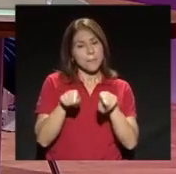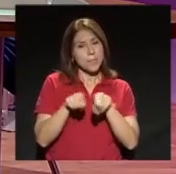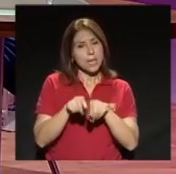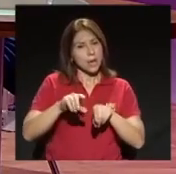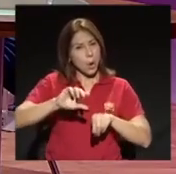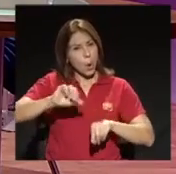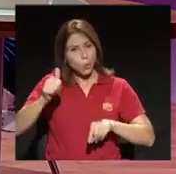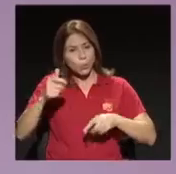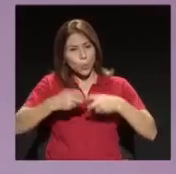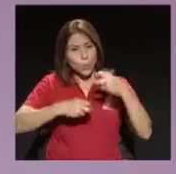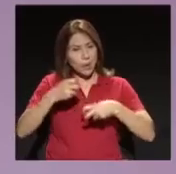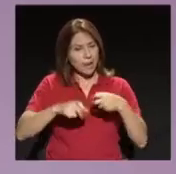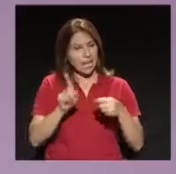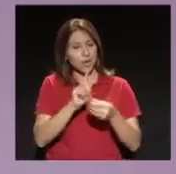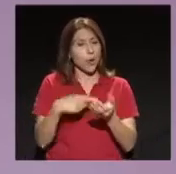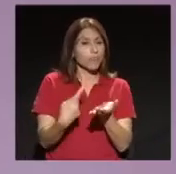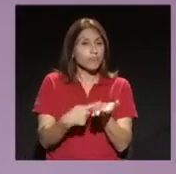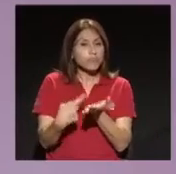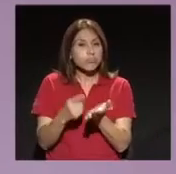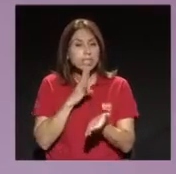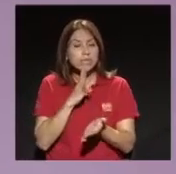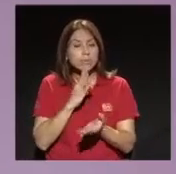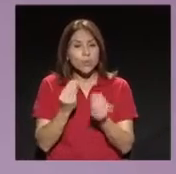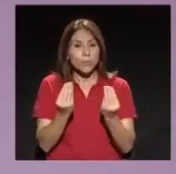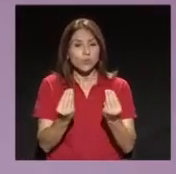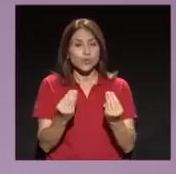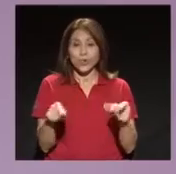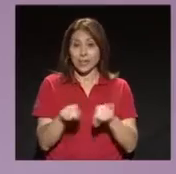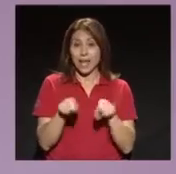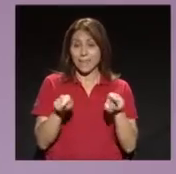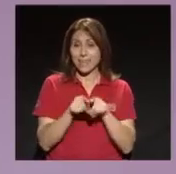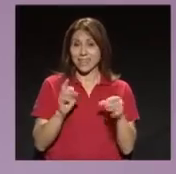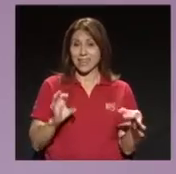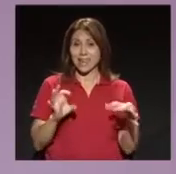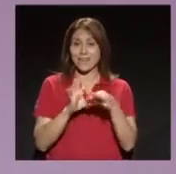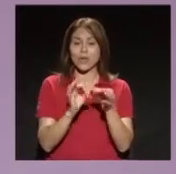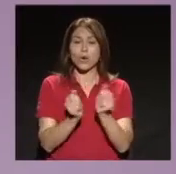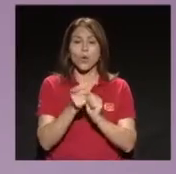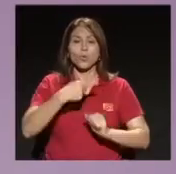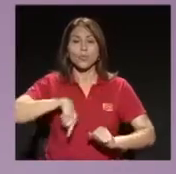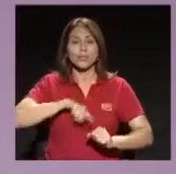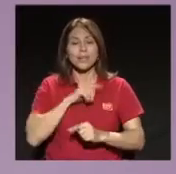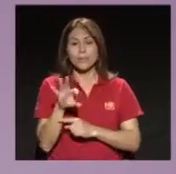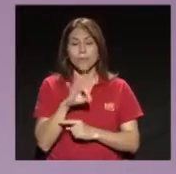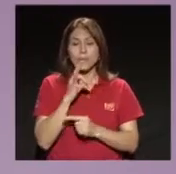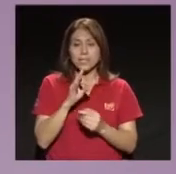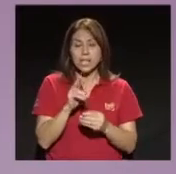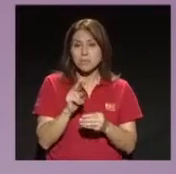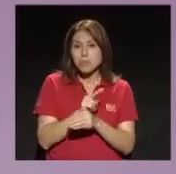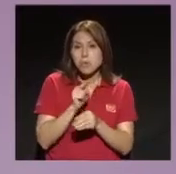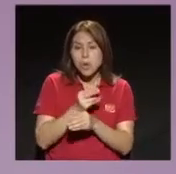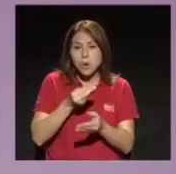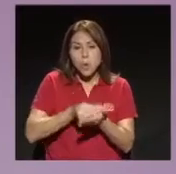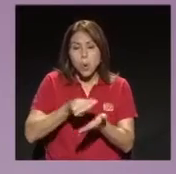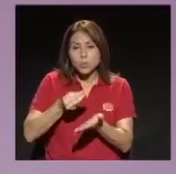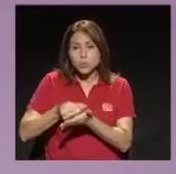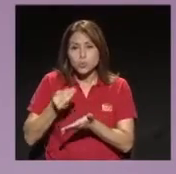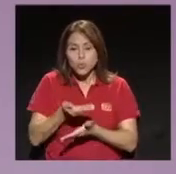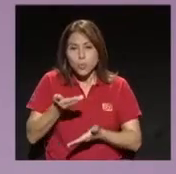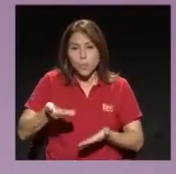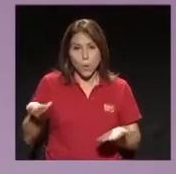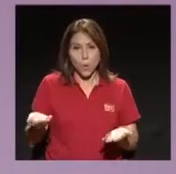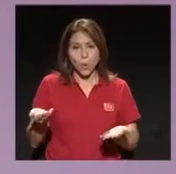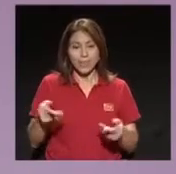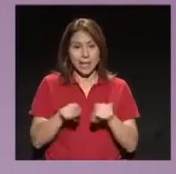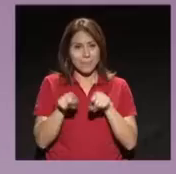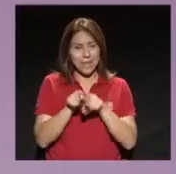que ver con nuestros patrones de consumo. Entonces, uh-huh, también, ¿verdad?, nos vigilan un poco en ese sentido. Claro. Porque